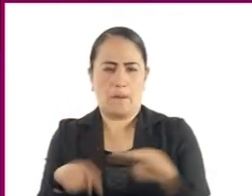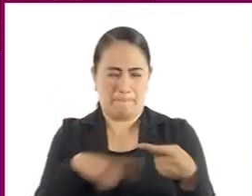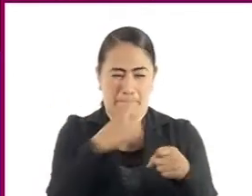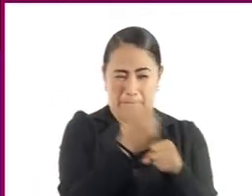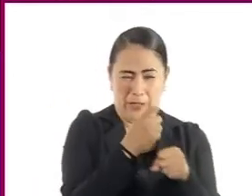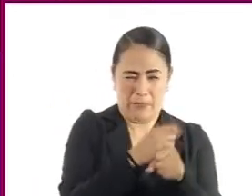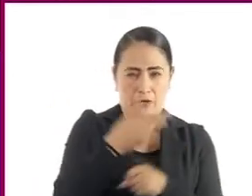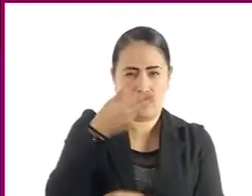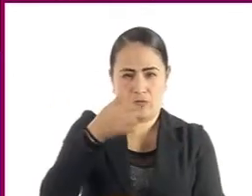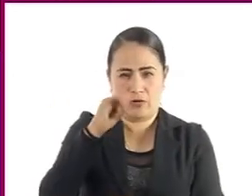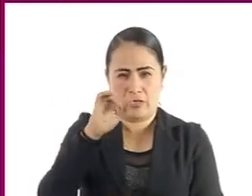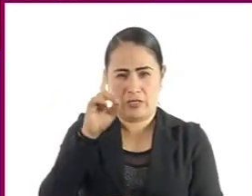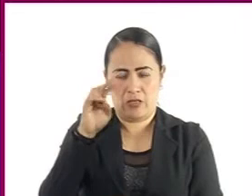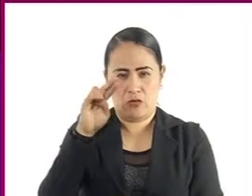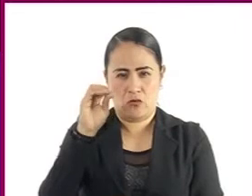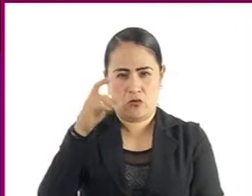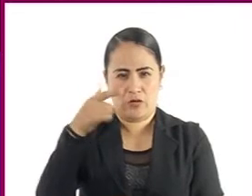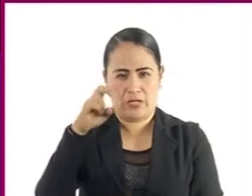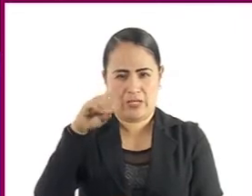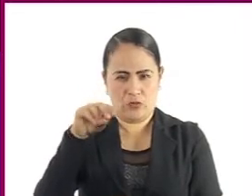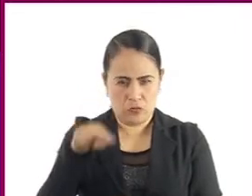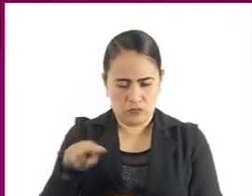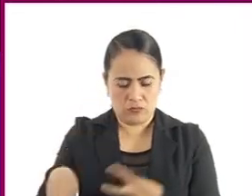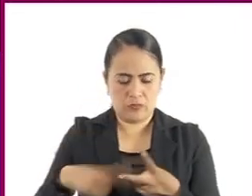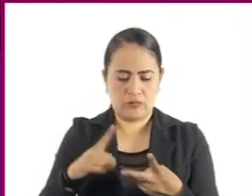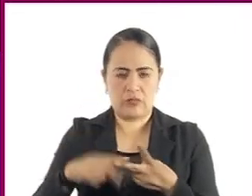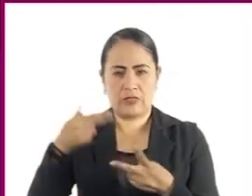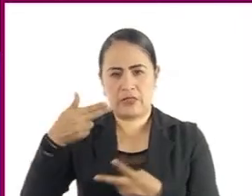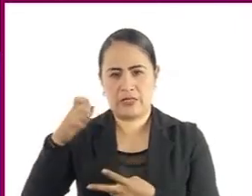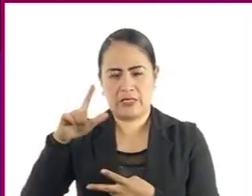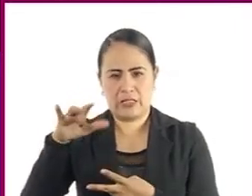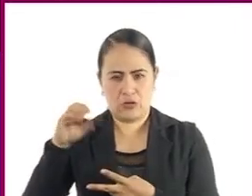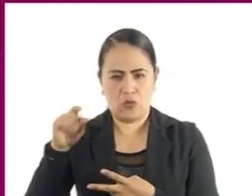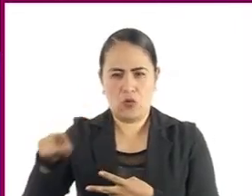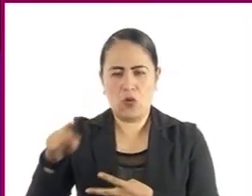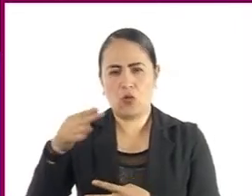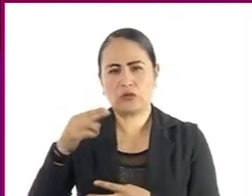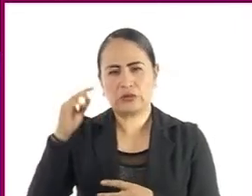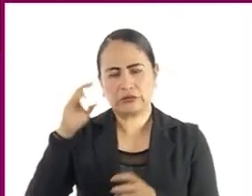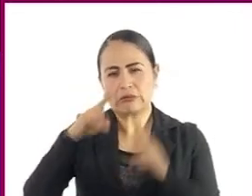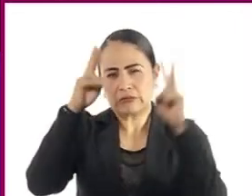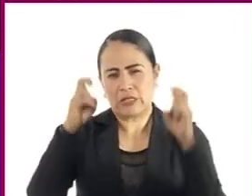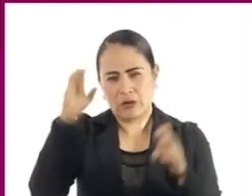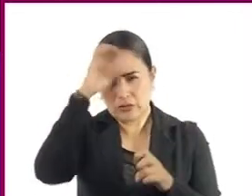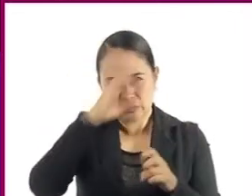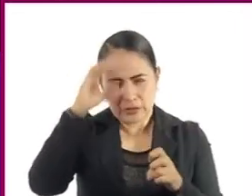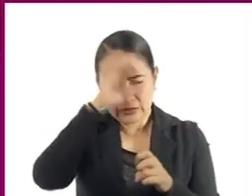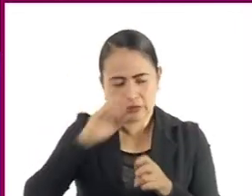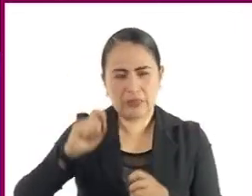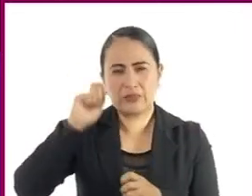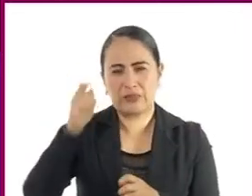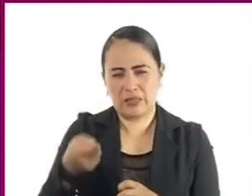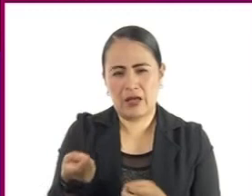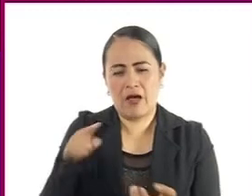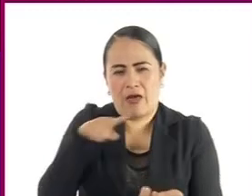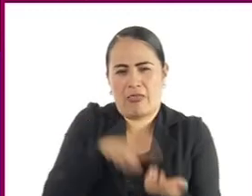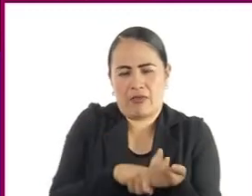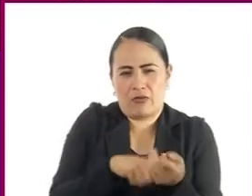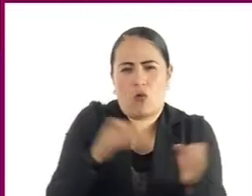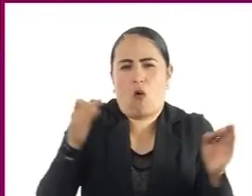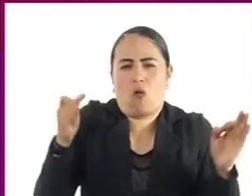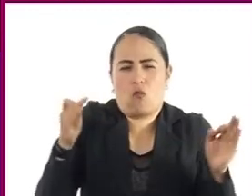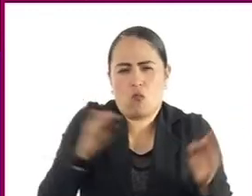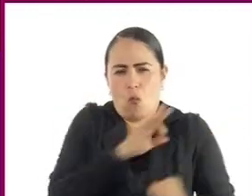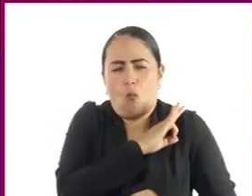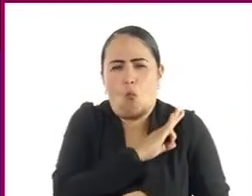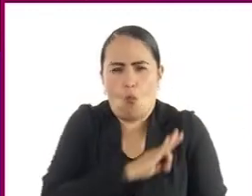el primero, y se ocupa para varios aspectos. El primero de ellos, por ejemplo, en la ciencia, es el medio de refrigeración, en